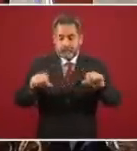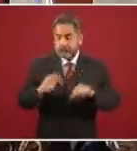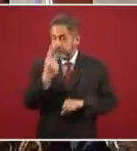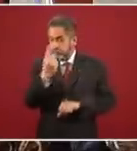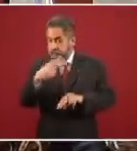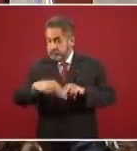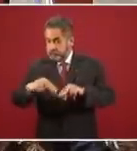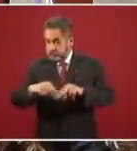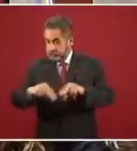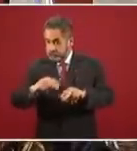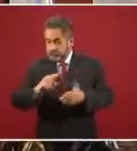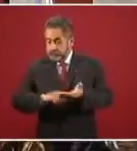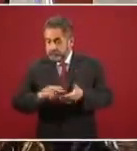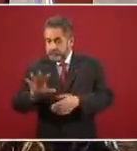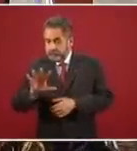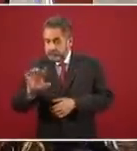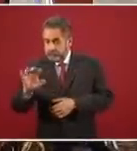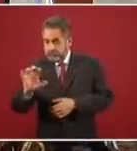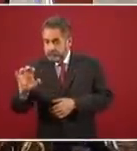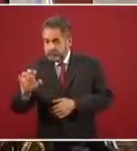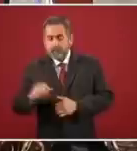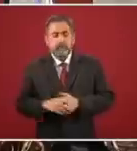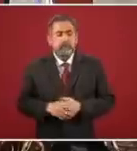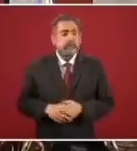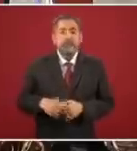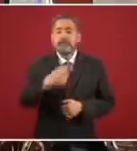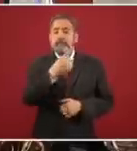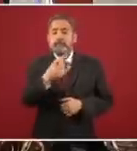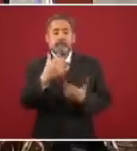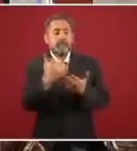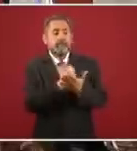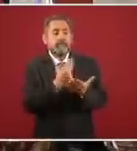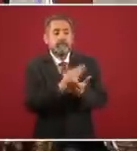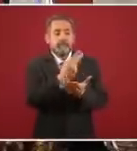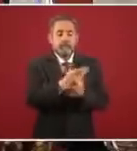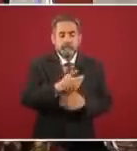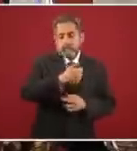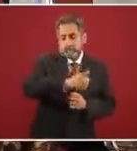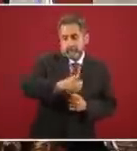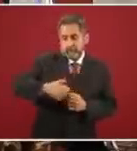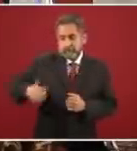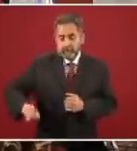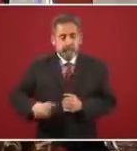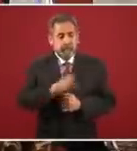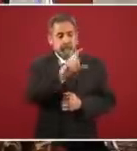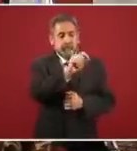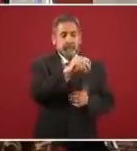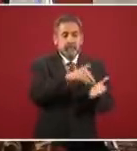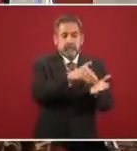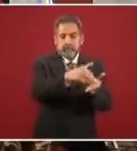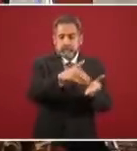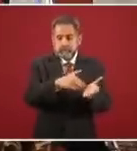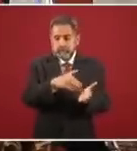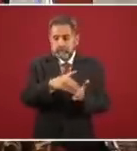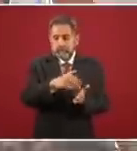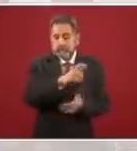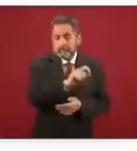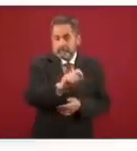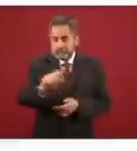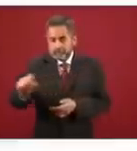pesos. 100 premios de 20 millones de pesos cada uno. Lugar del sorteo, edificio El